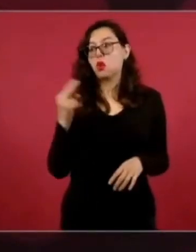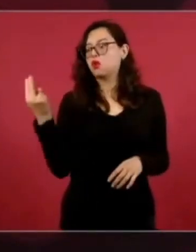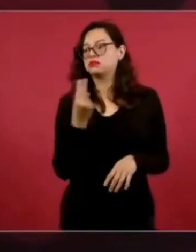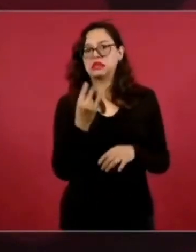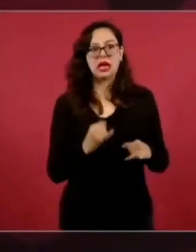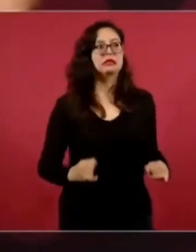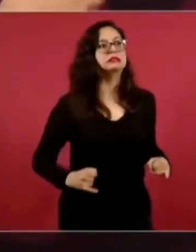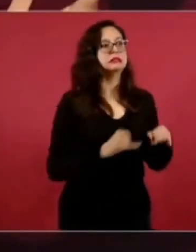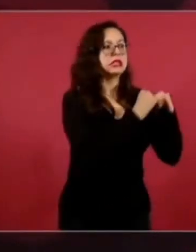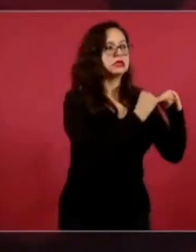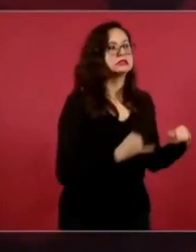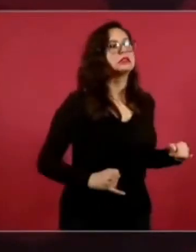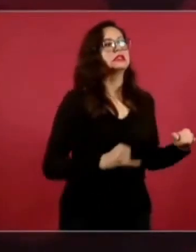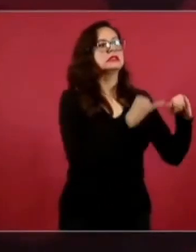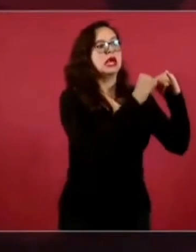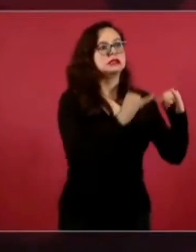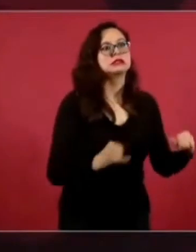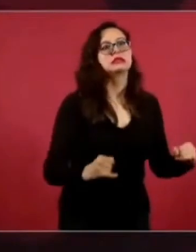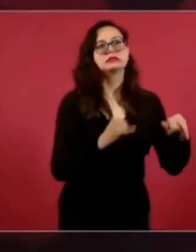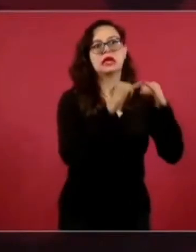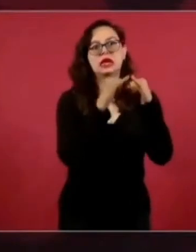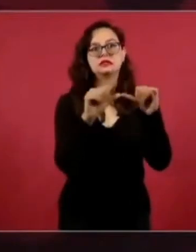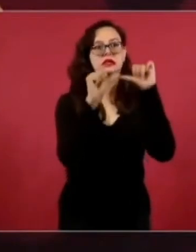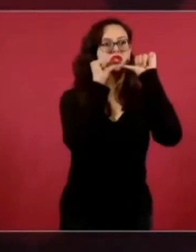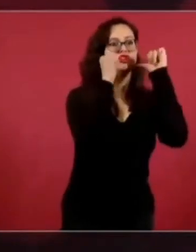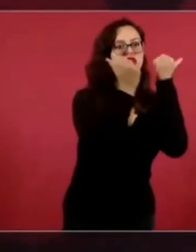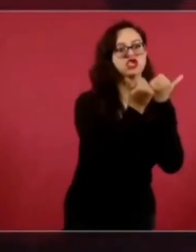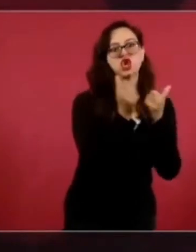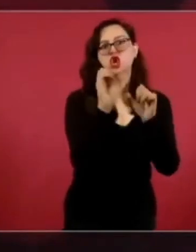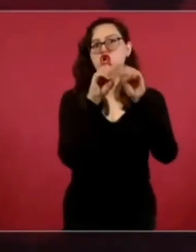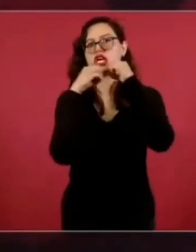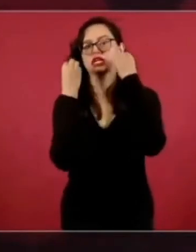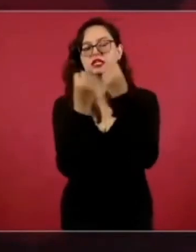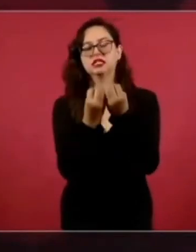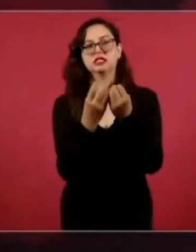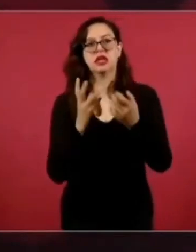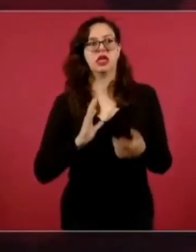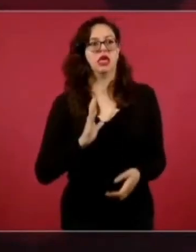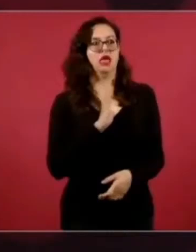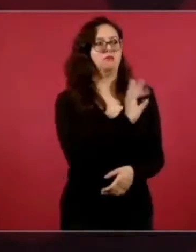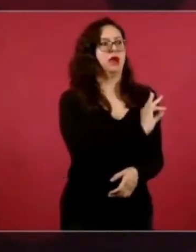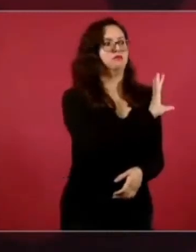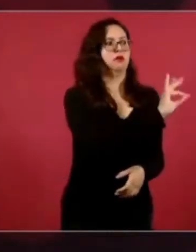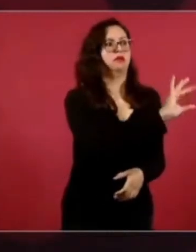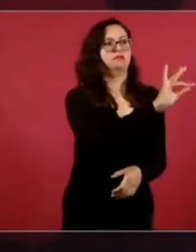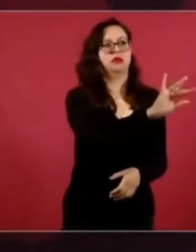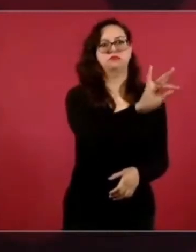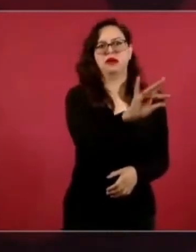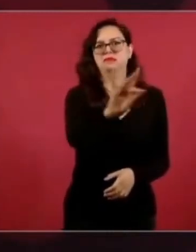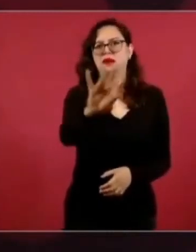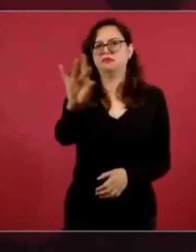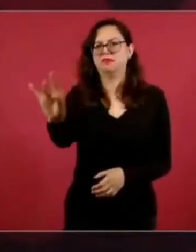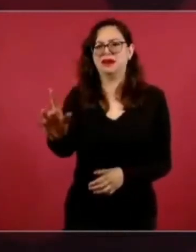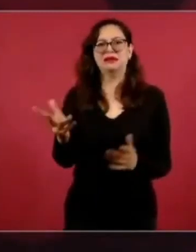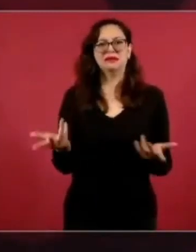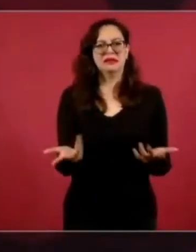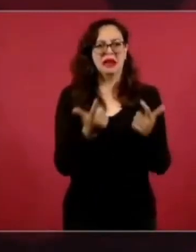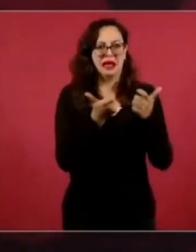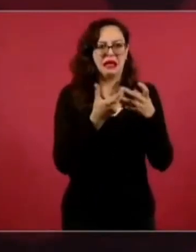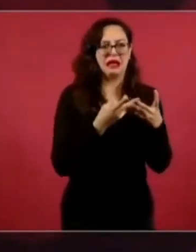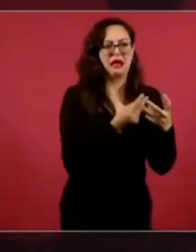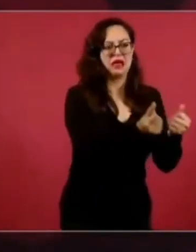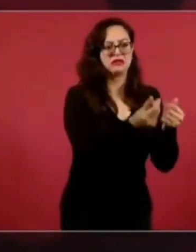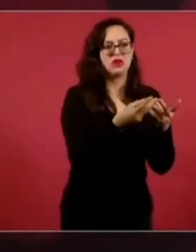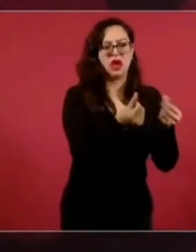vamos a decir, civil o social, sino la intermediación gubernamental,